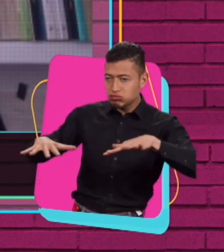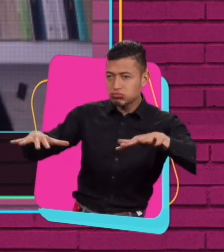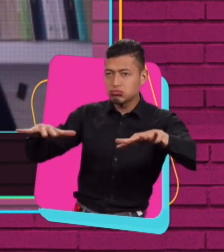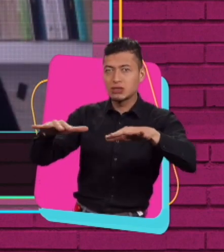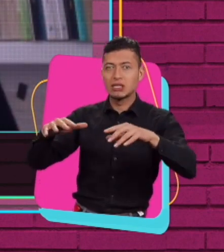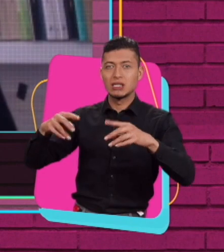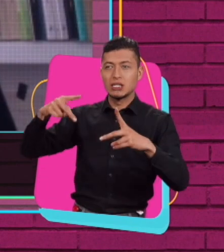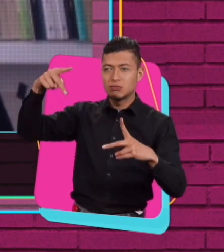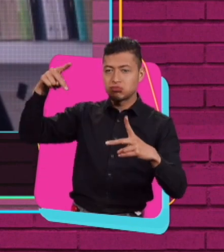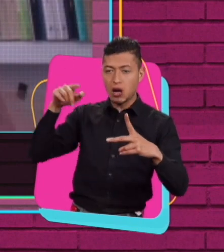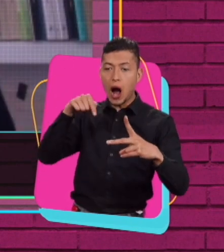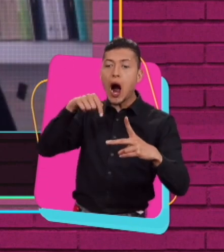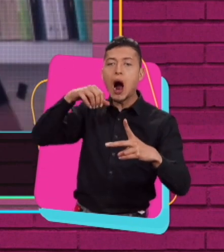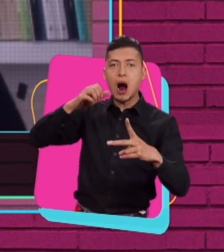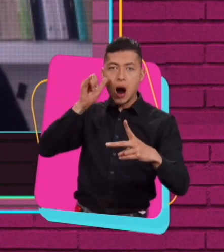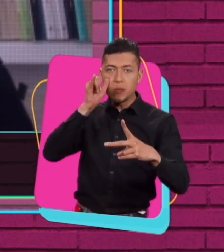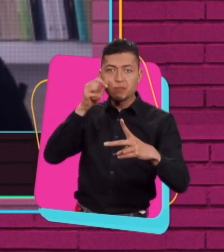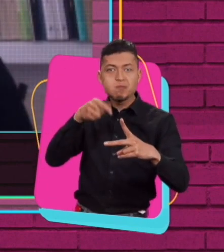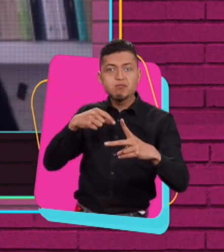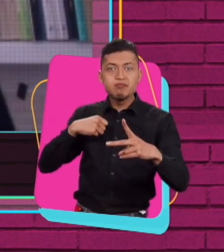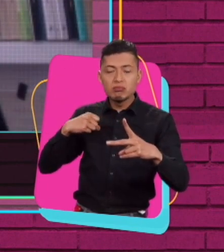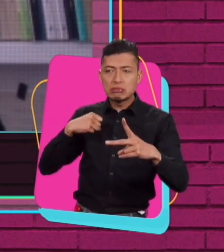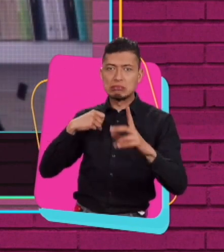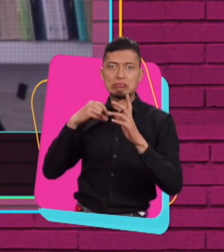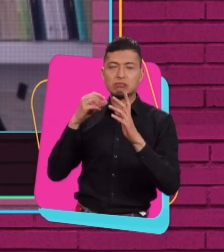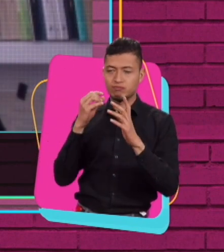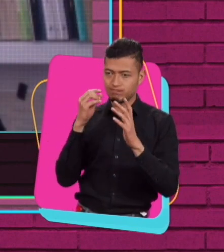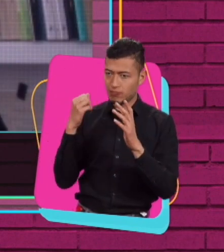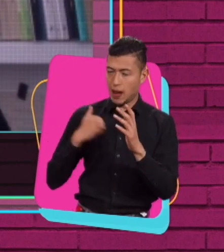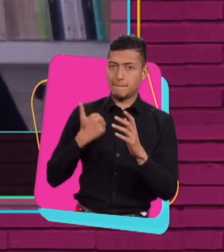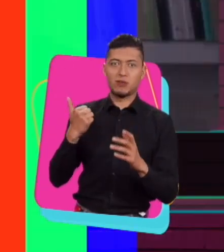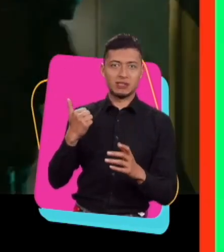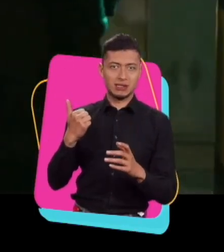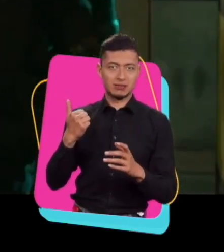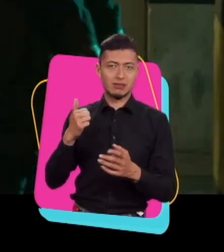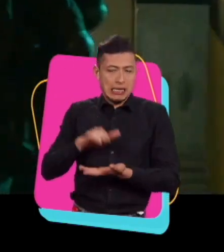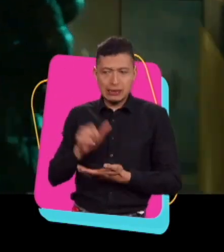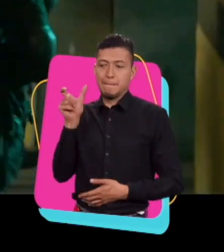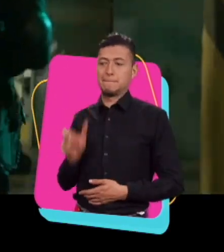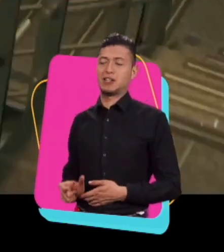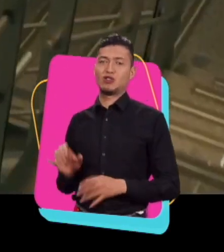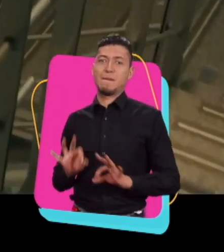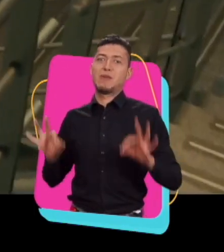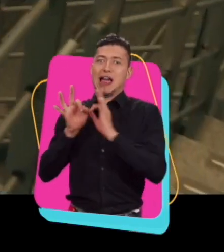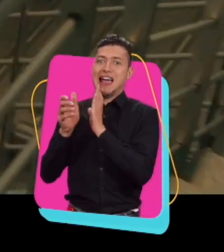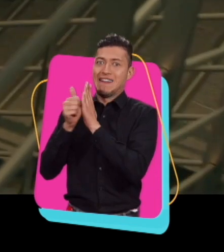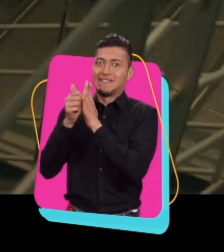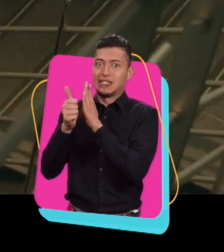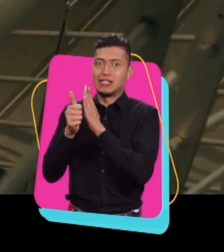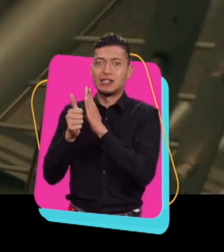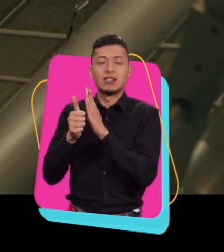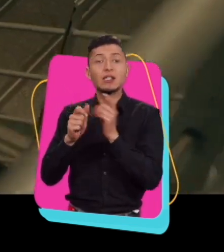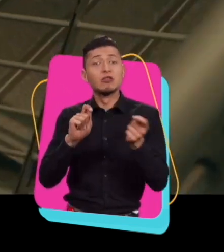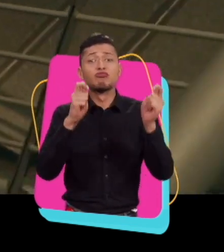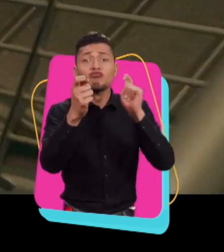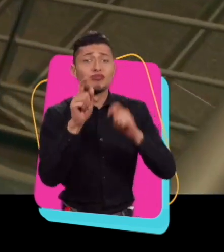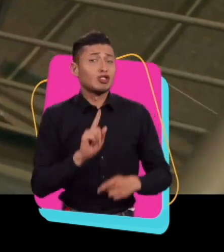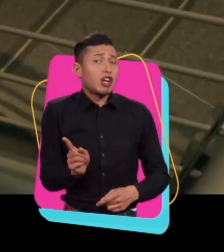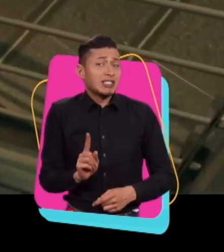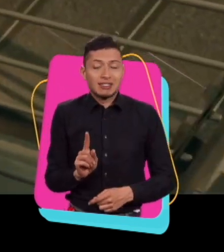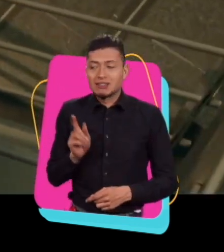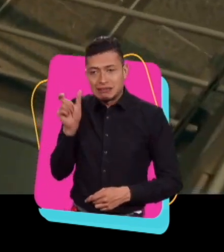aprovecha de la mejor manera todo lo que esa cámara brinda. Y eso no va a cambiar. Por eso, en esta